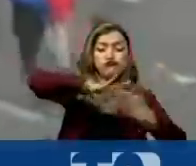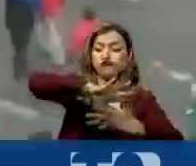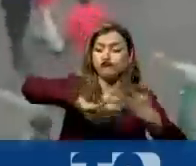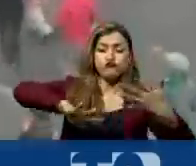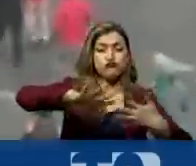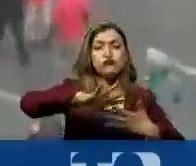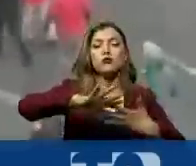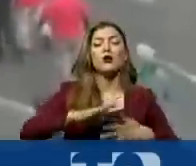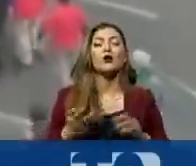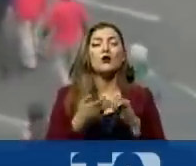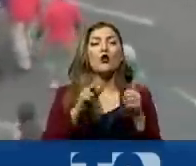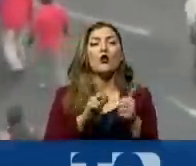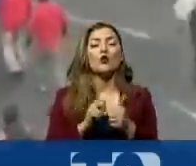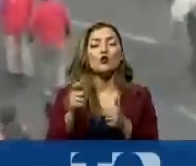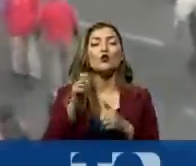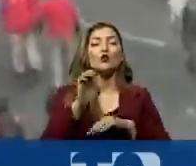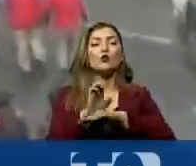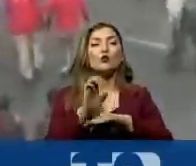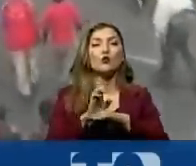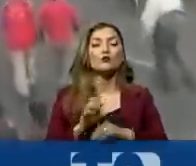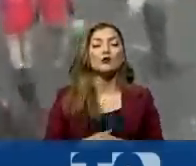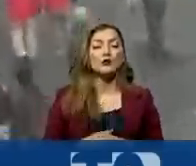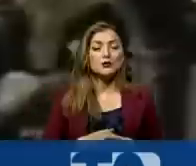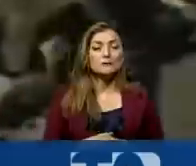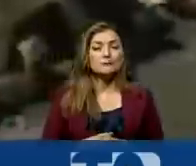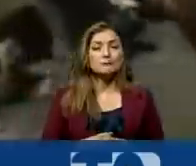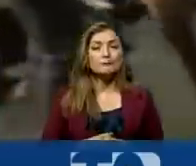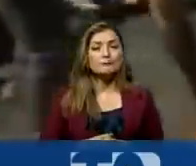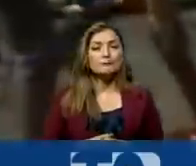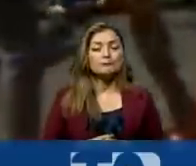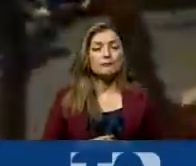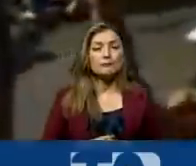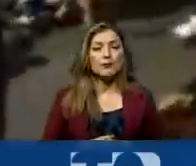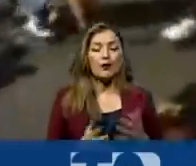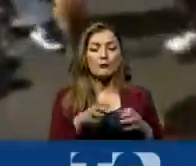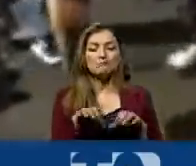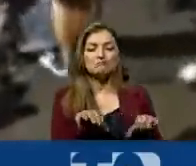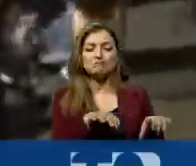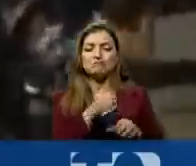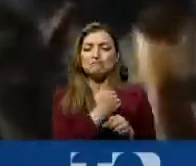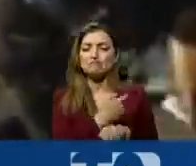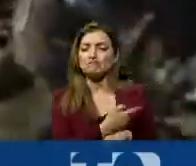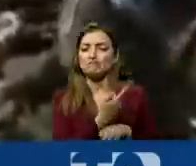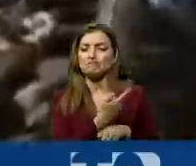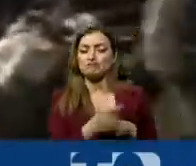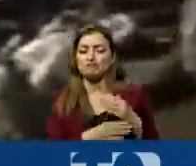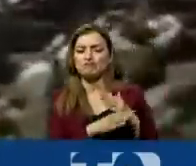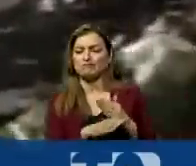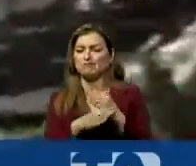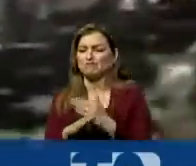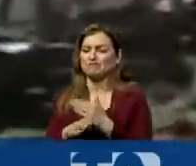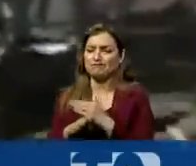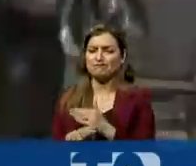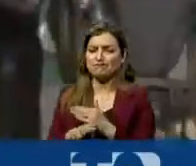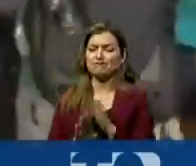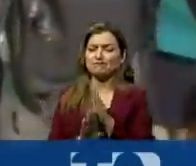a impedir el correcto desenvolvimiento de las personas que necesitamos hacer las actividades diarias en bien de